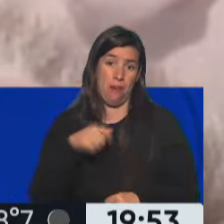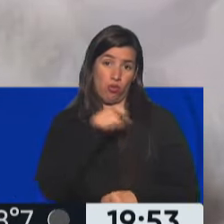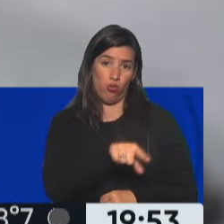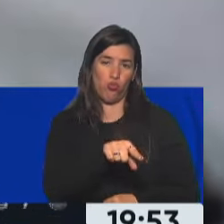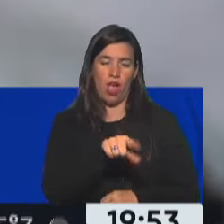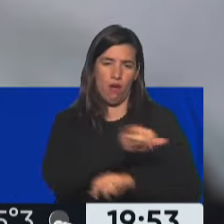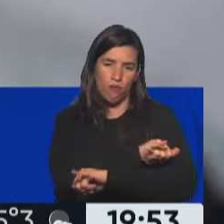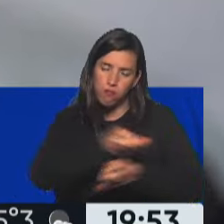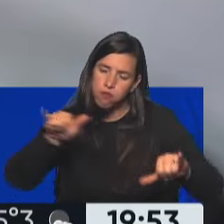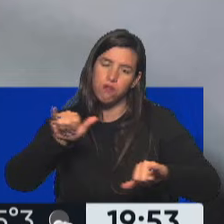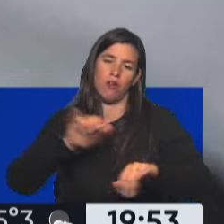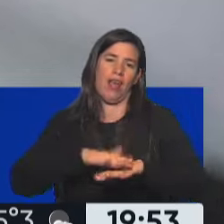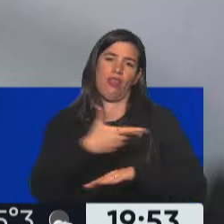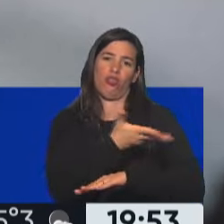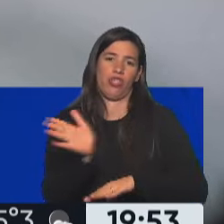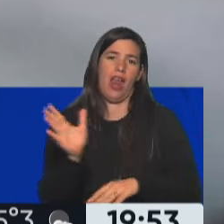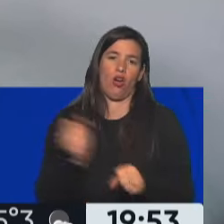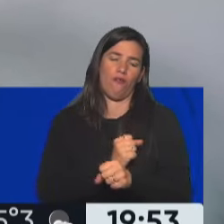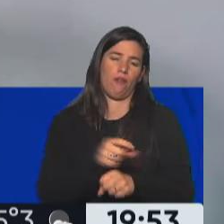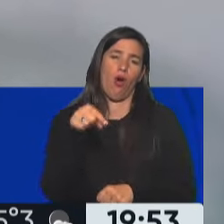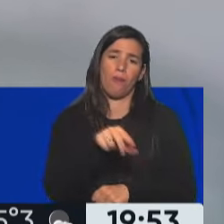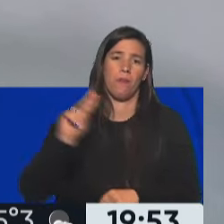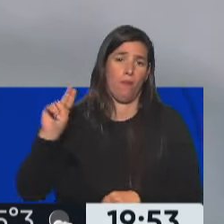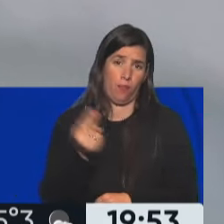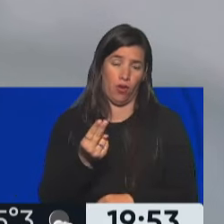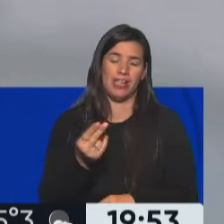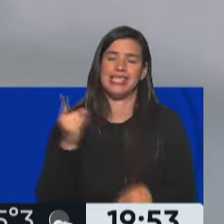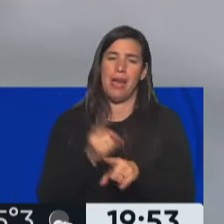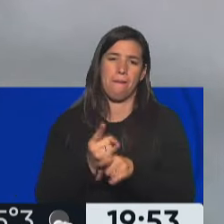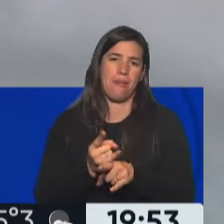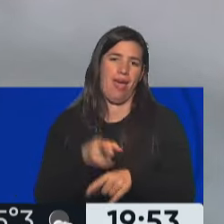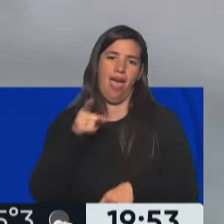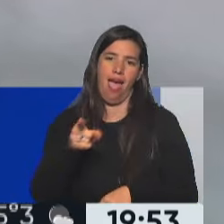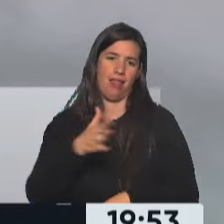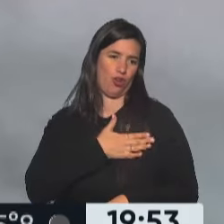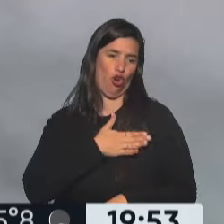en redes sociales aseguró que su hijo estará siempre en sus corazones.